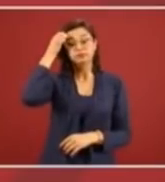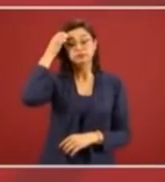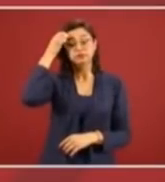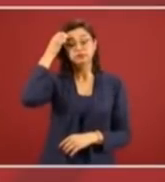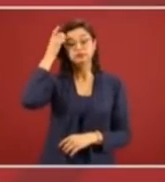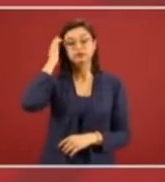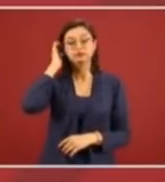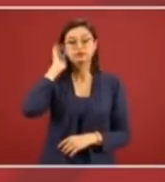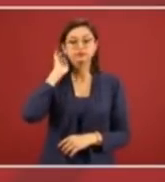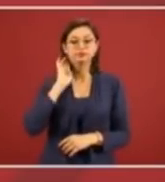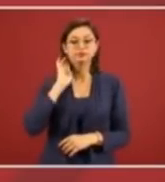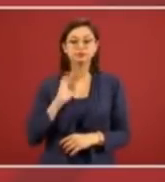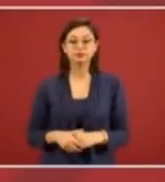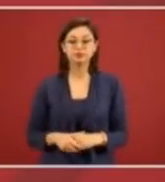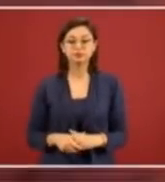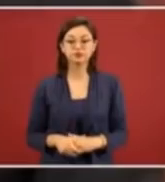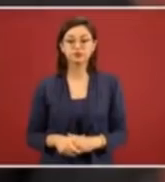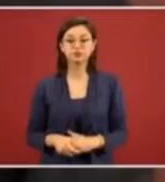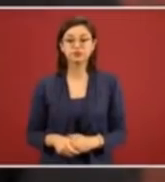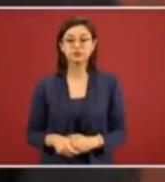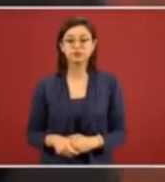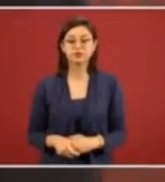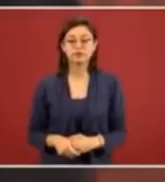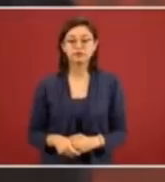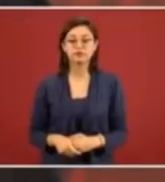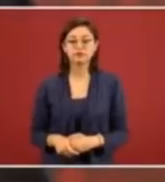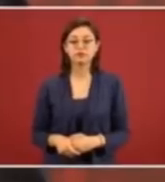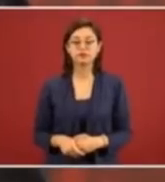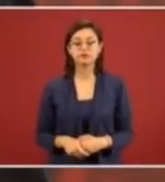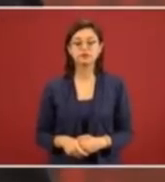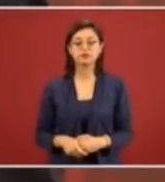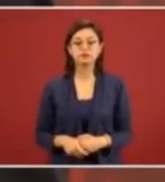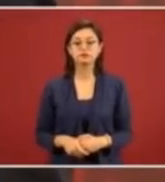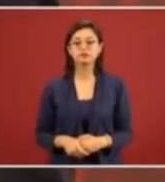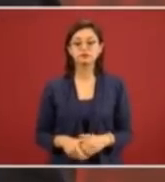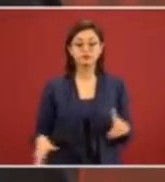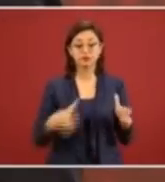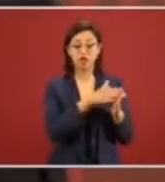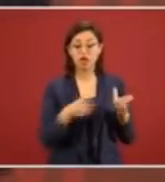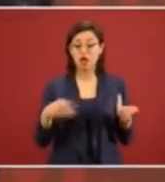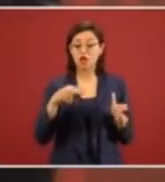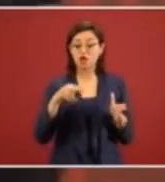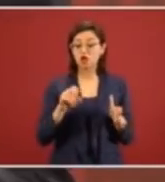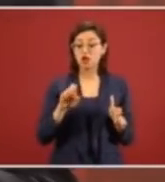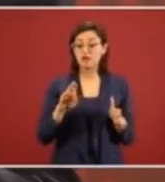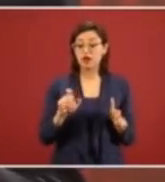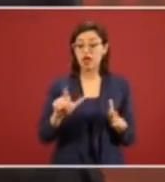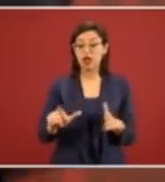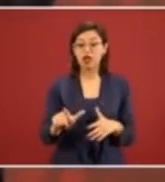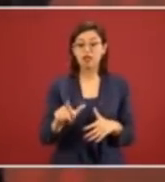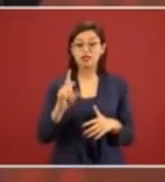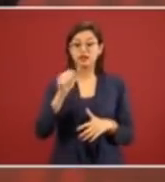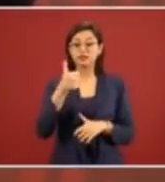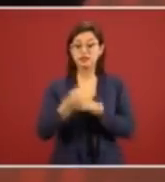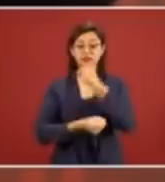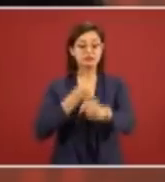corrupción hubo durante el periodo neoliberal, en los 36 años, imperó